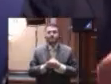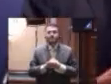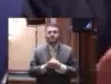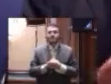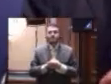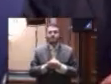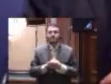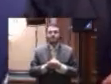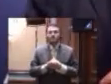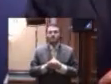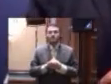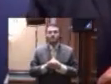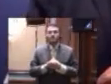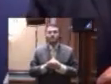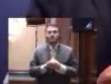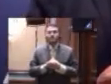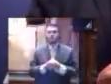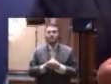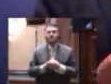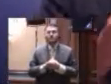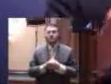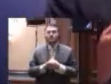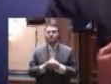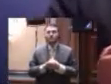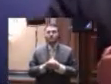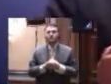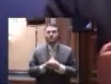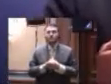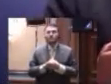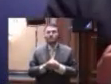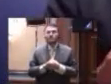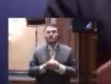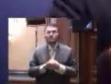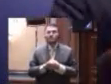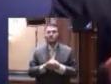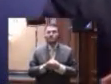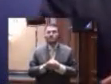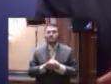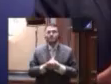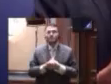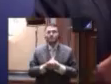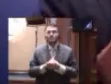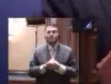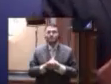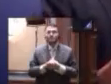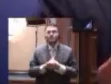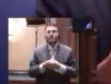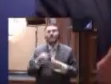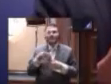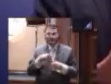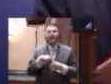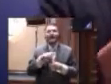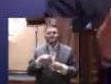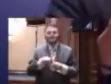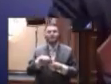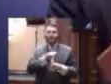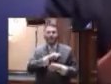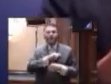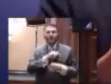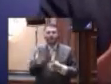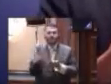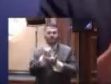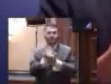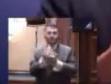Pero después para nosotros la revolución era la revolución rusa. Era 1917, era